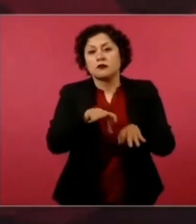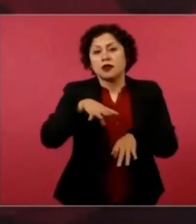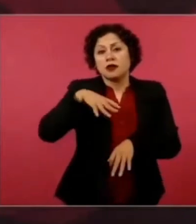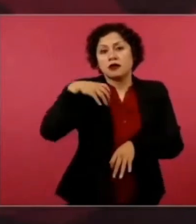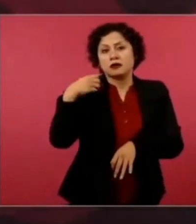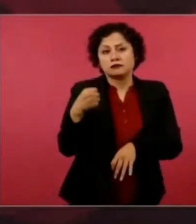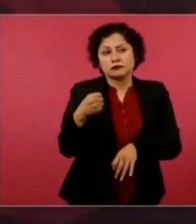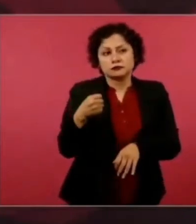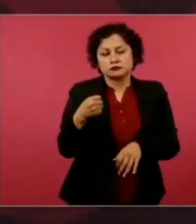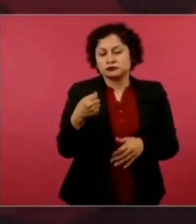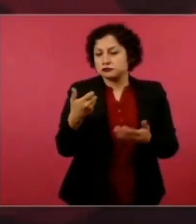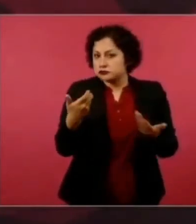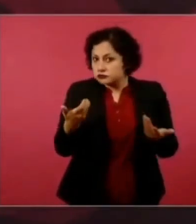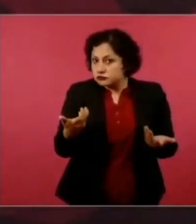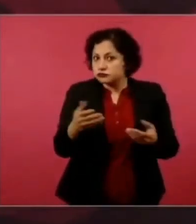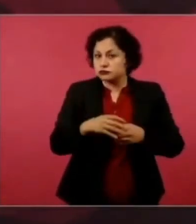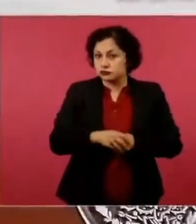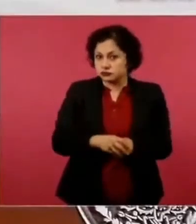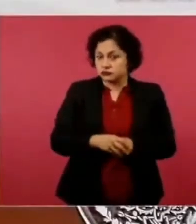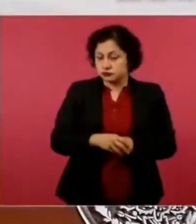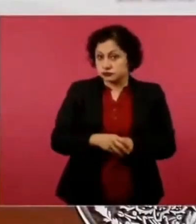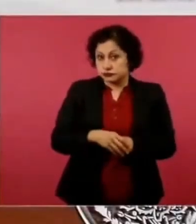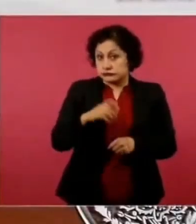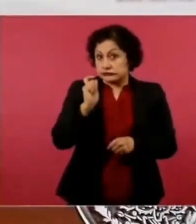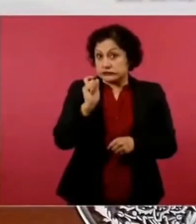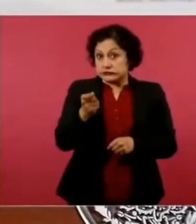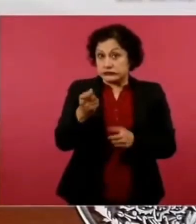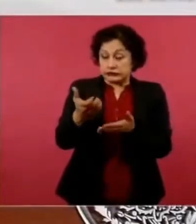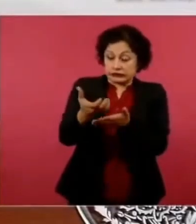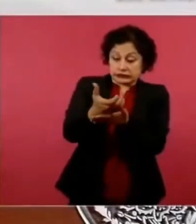El que hablaba de ganancias razonables